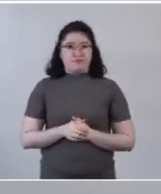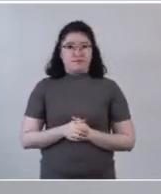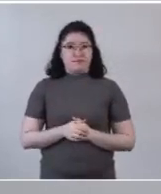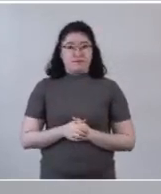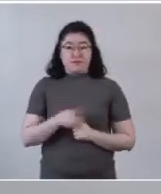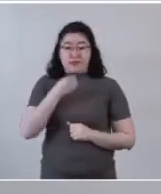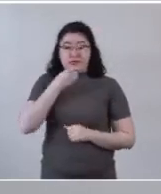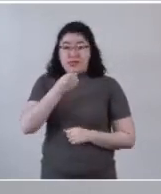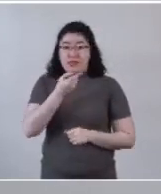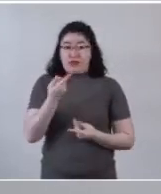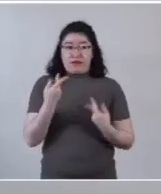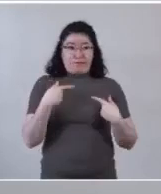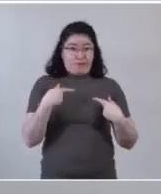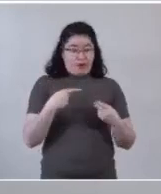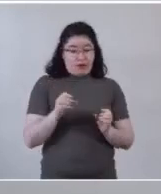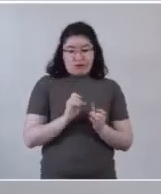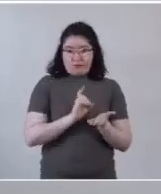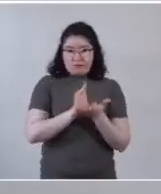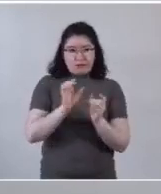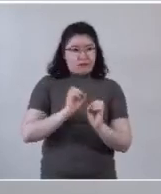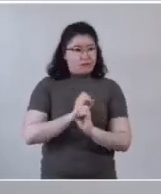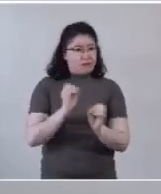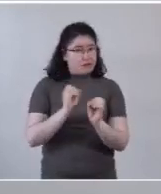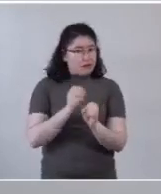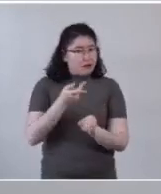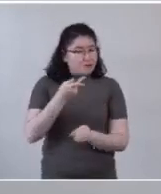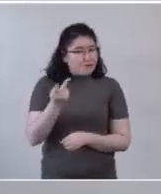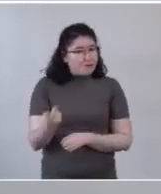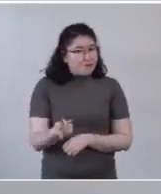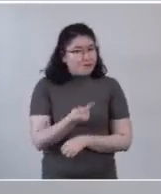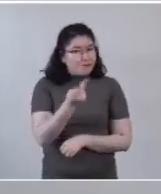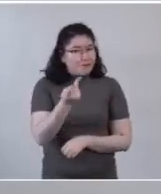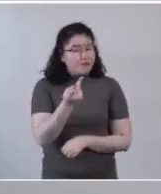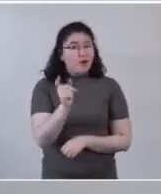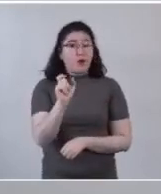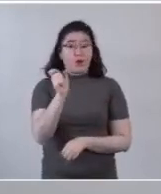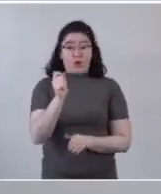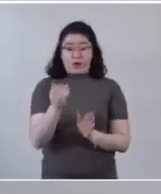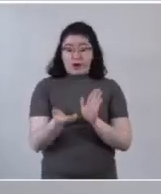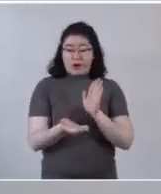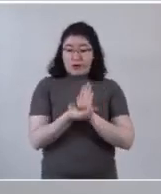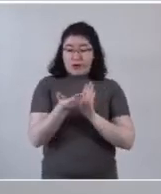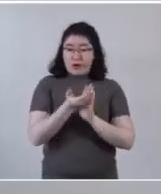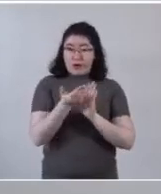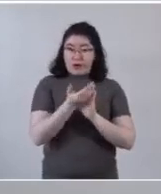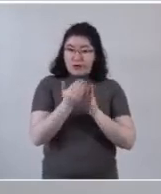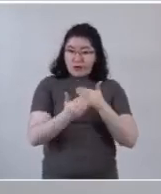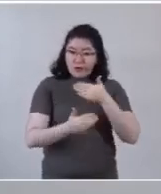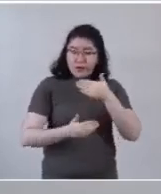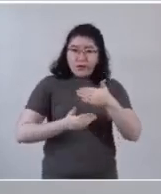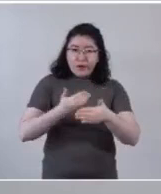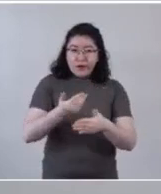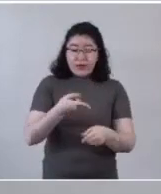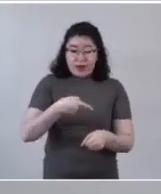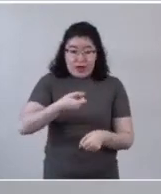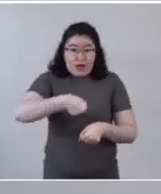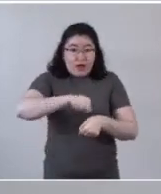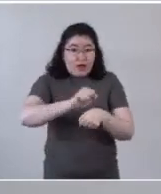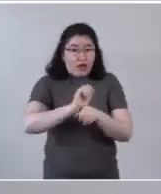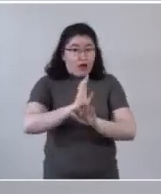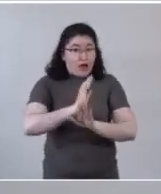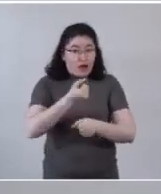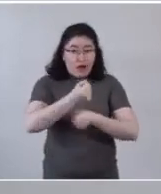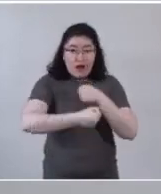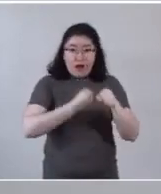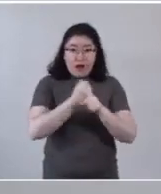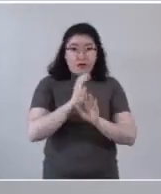constructoras de que no se está llevando a cabo. La pregunta es, ¿cuál es el avance de la reconstrucción? ¿Tendrán el avance prometido para este año? ¿Cuándo van a